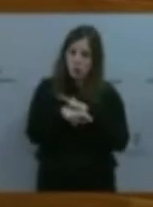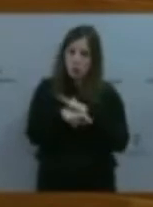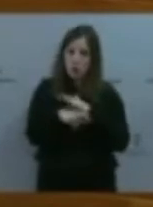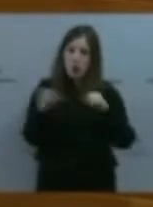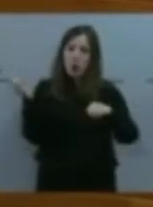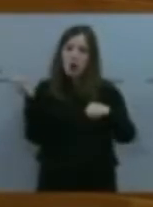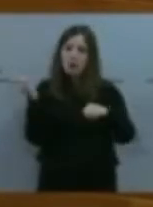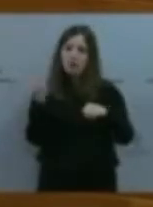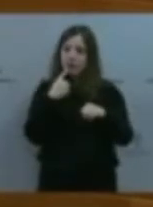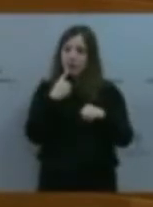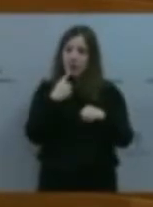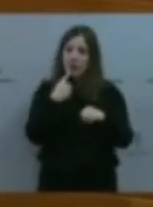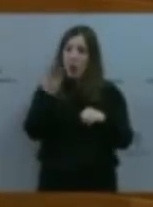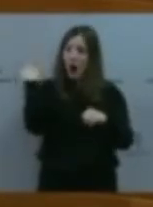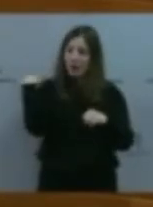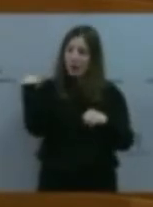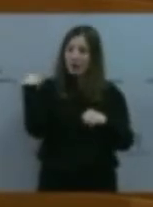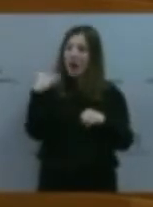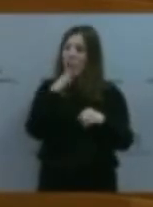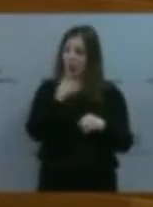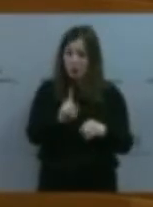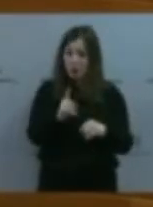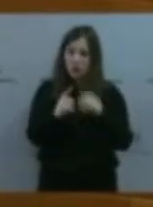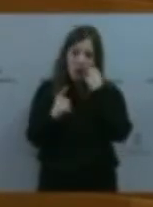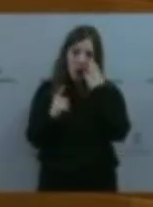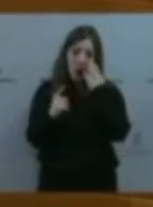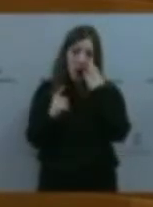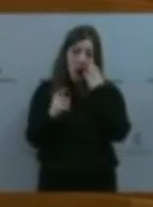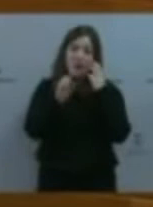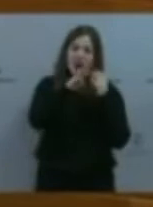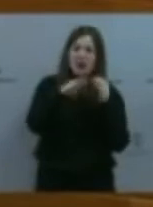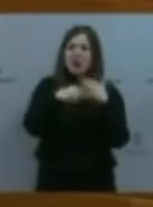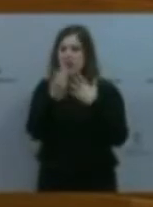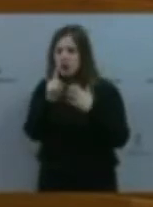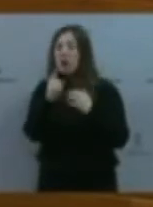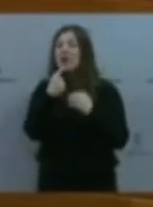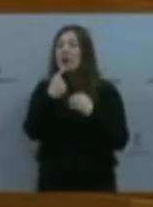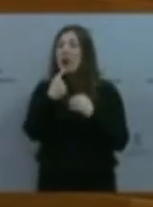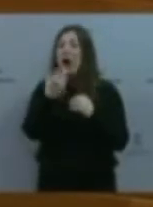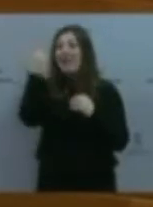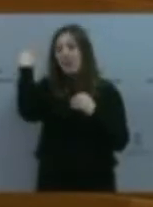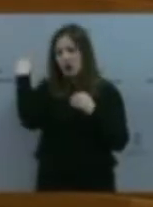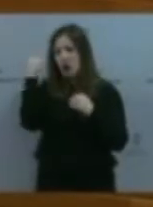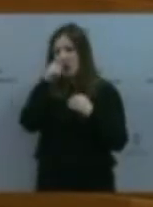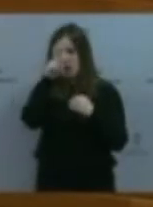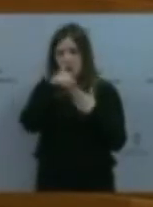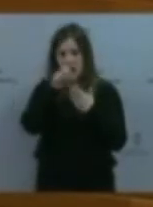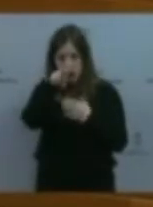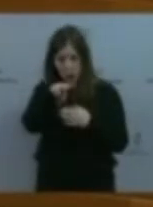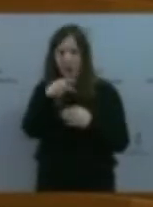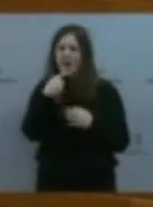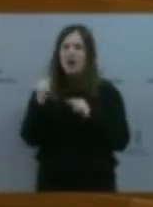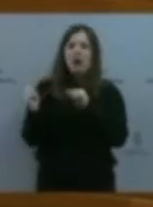de los 13 y 18, sino los anteriores al año 12, hay una duda o hay un debate que es erróneo, ¿no? Y es el